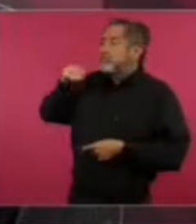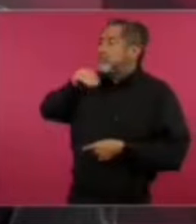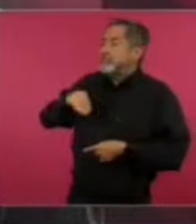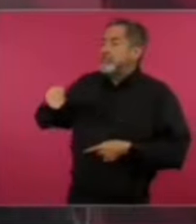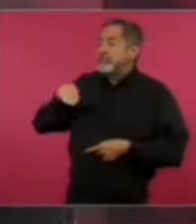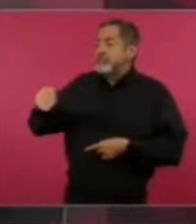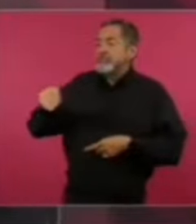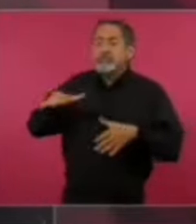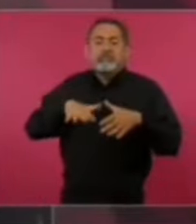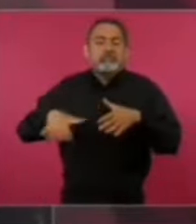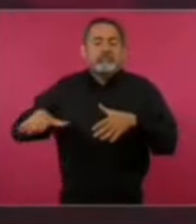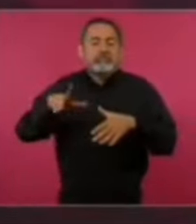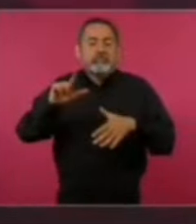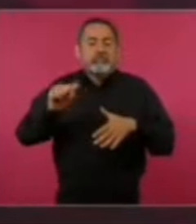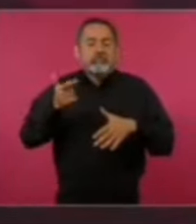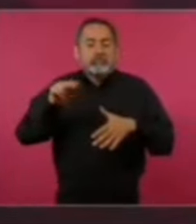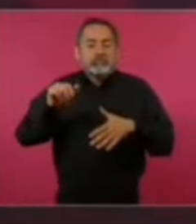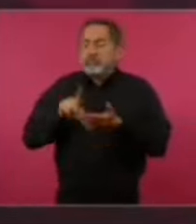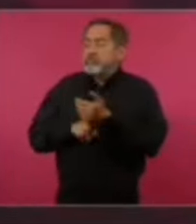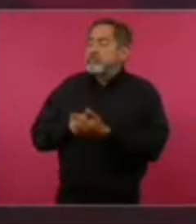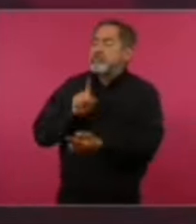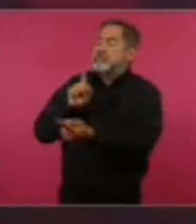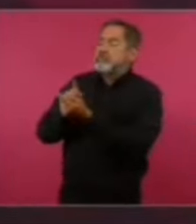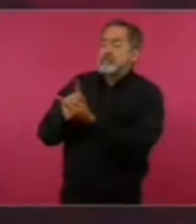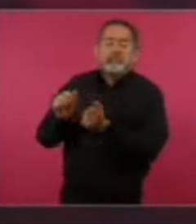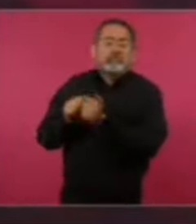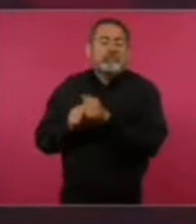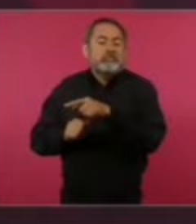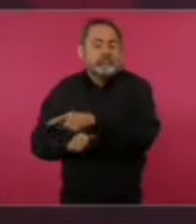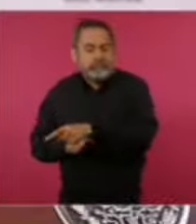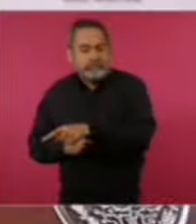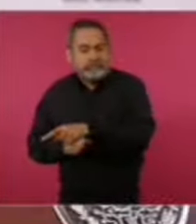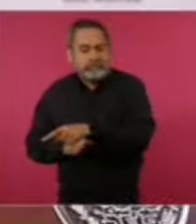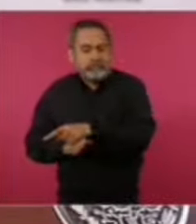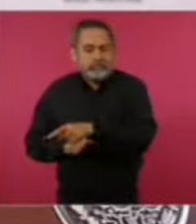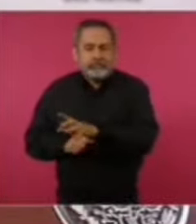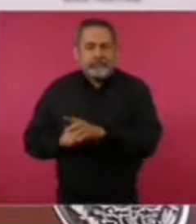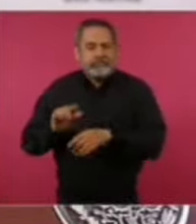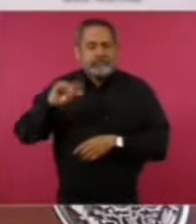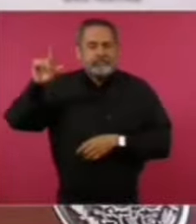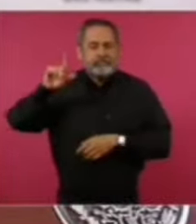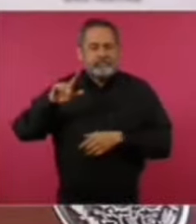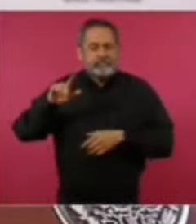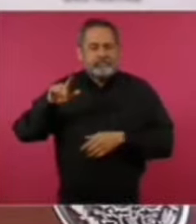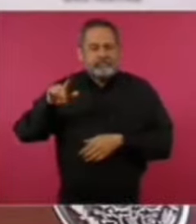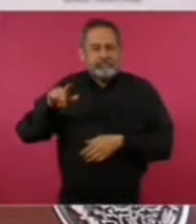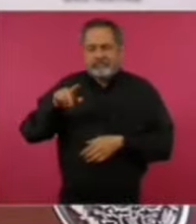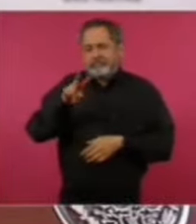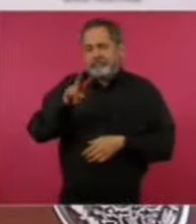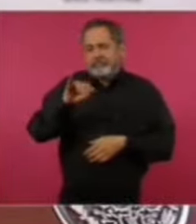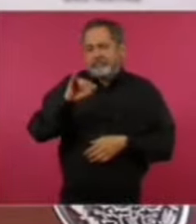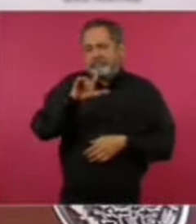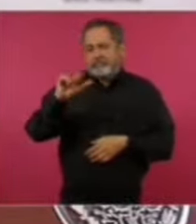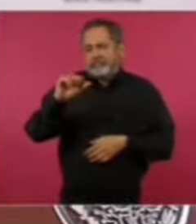a La Laguna y que un famoso delincuente